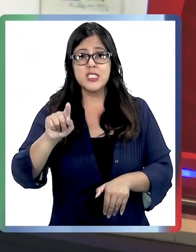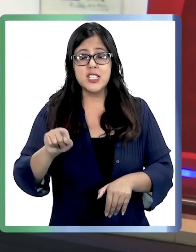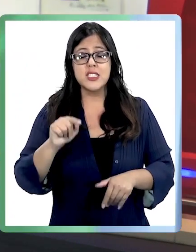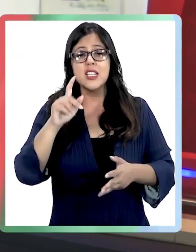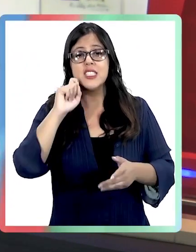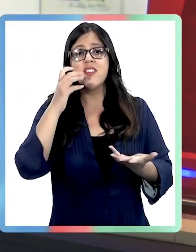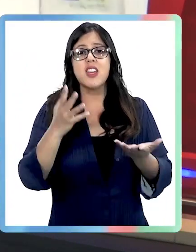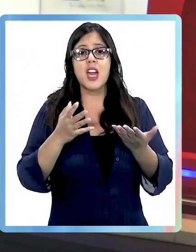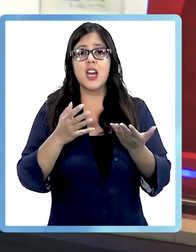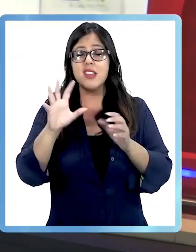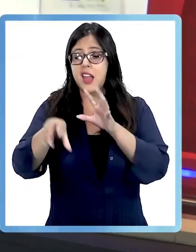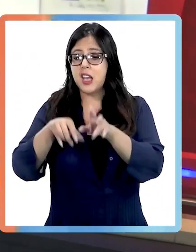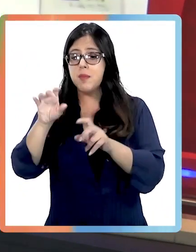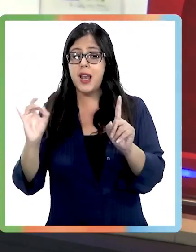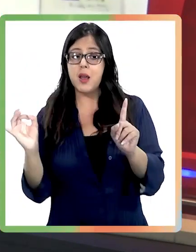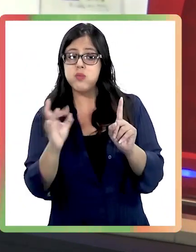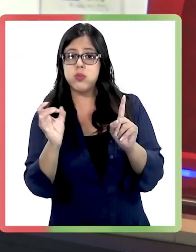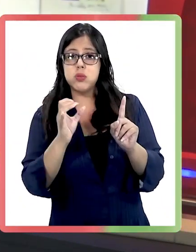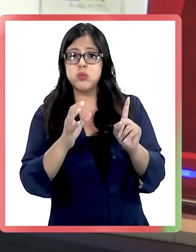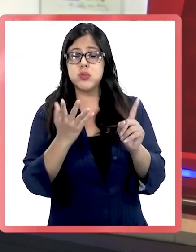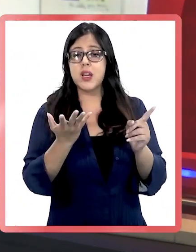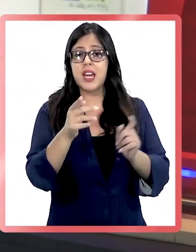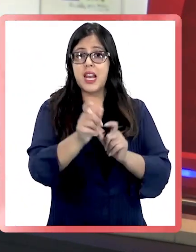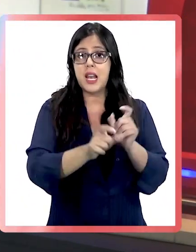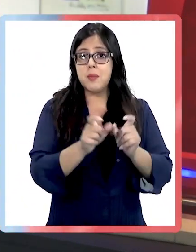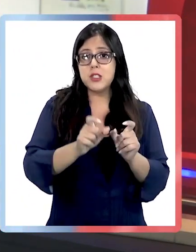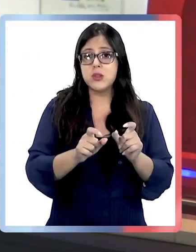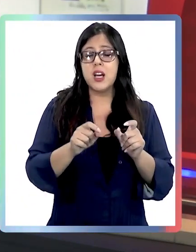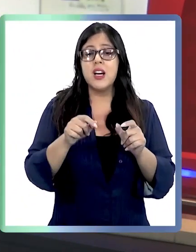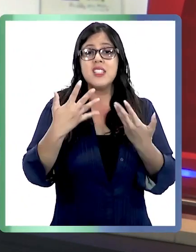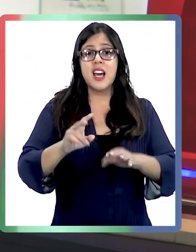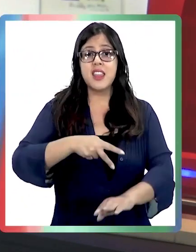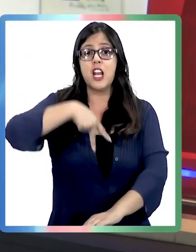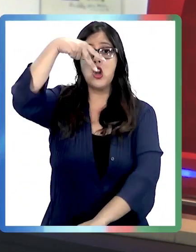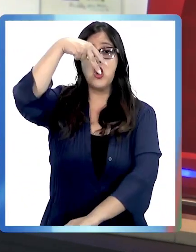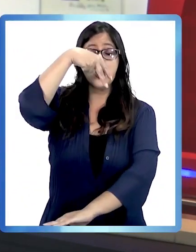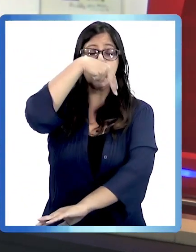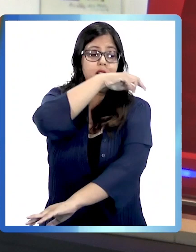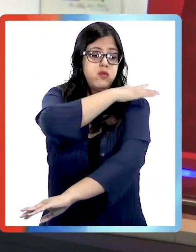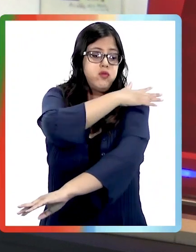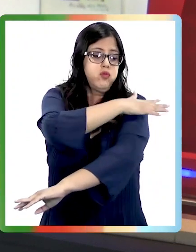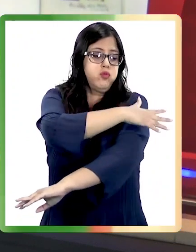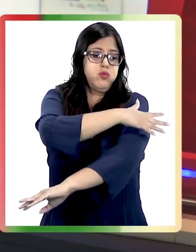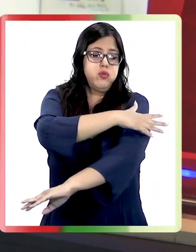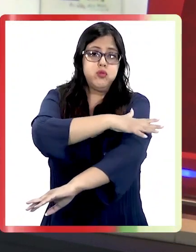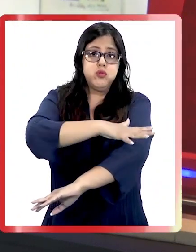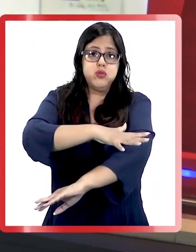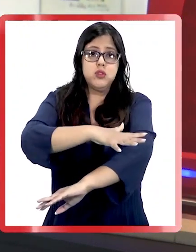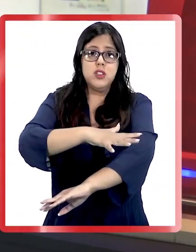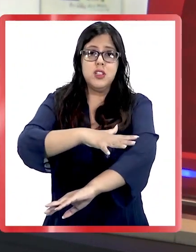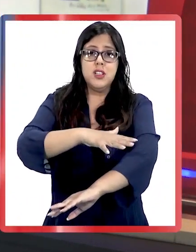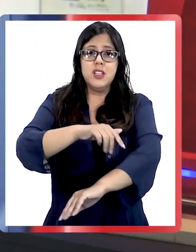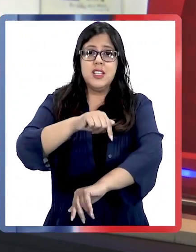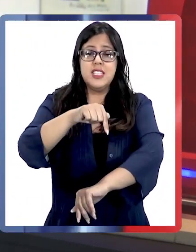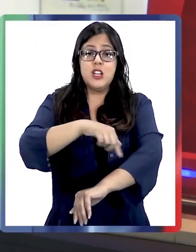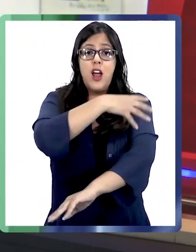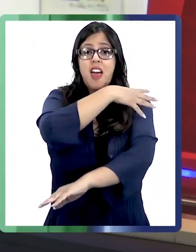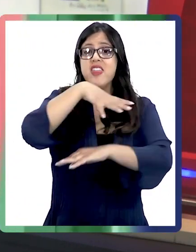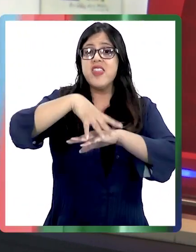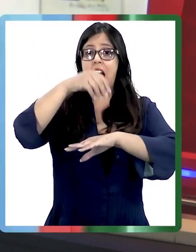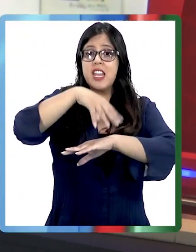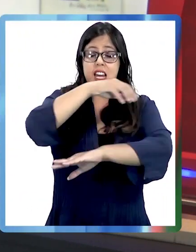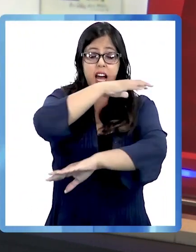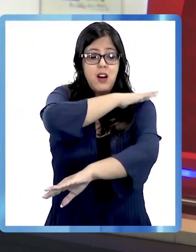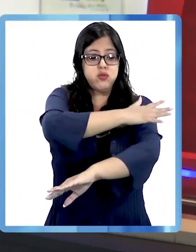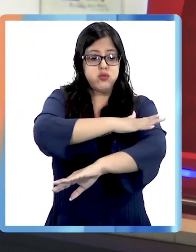que ha pasado desde los animales a los seres humanos. Nos ha llegado desde el norte, ¿verdad? Por el Océano Pacífico, por la costa, hasta Chile, hasta ahora,